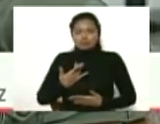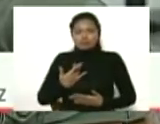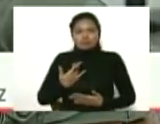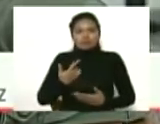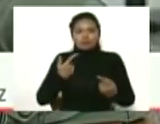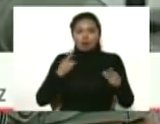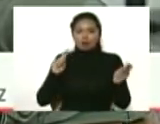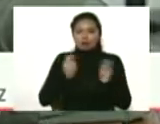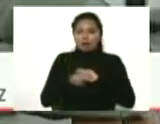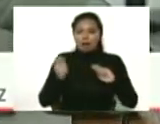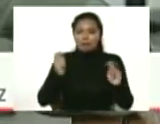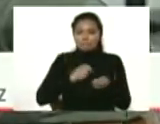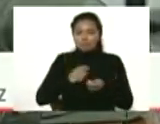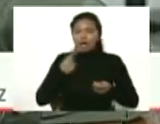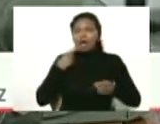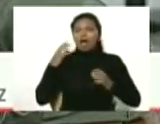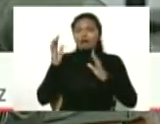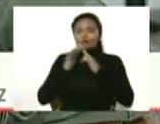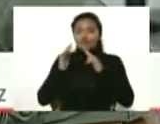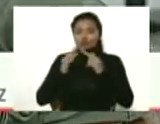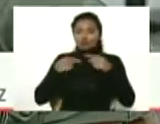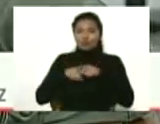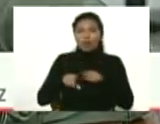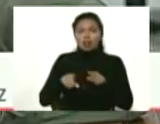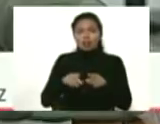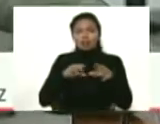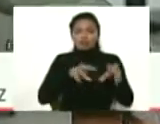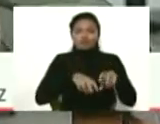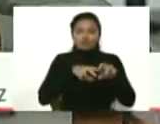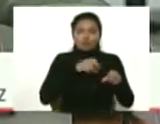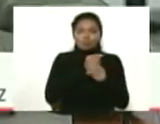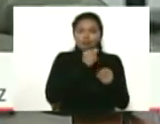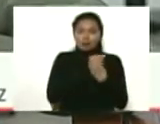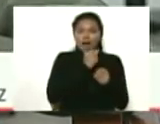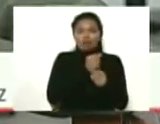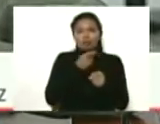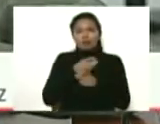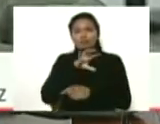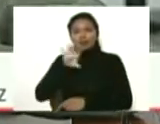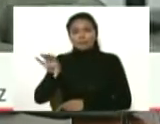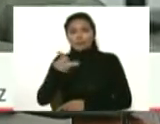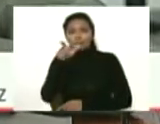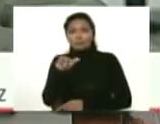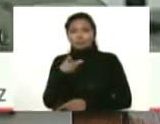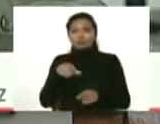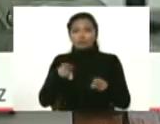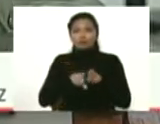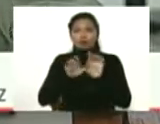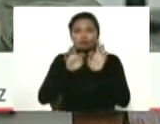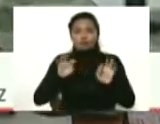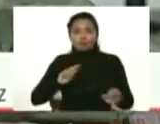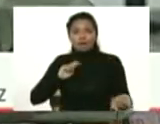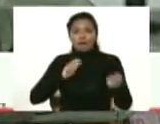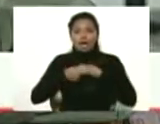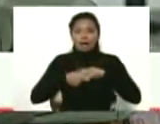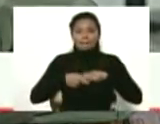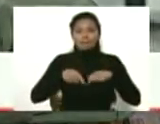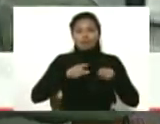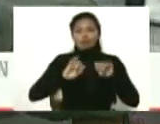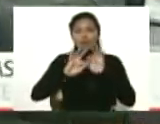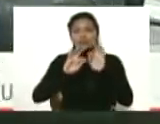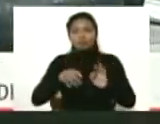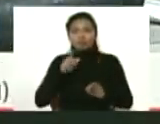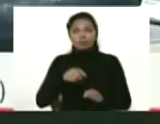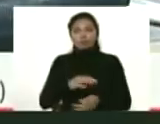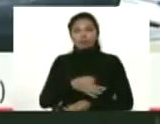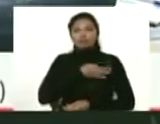intercambiar con la clase obrera, con los obreros de la patria, con los sujetos de transformación cierta de